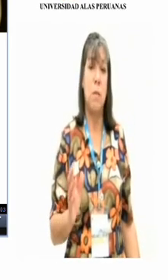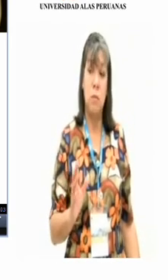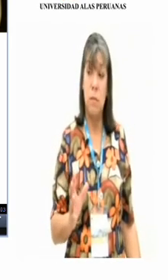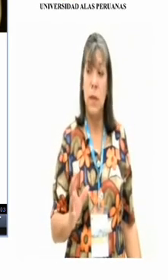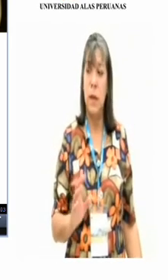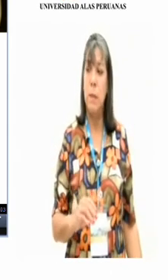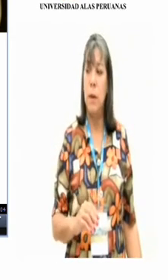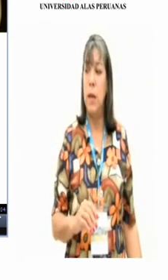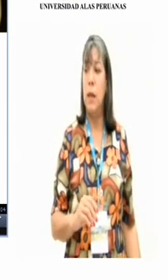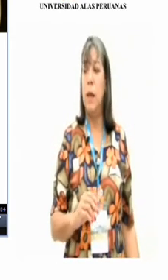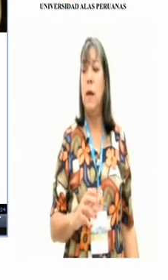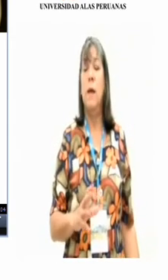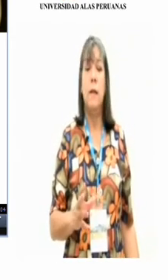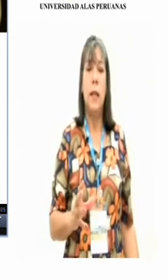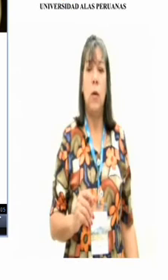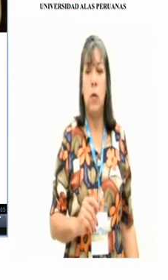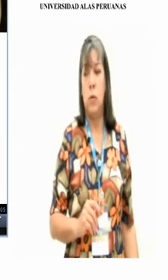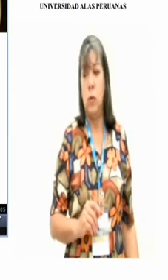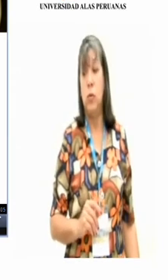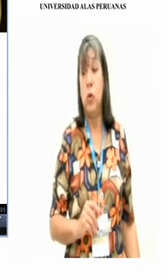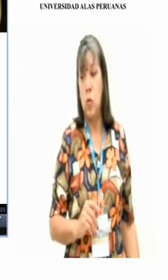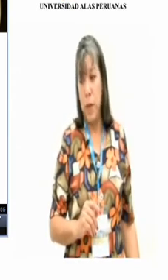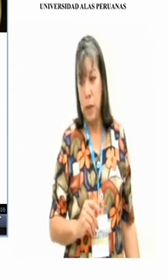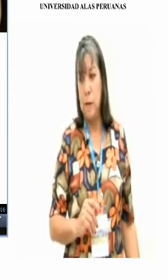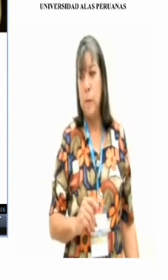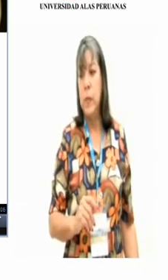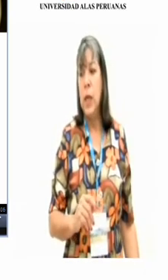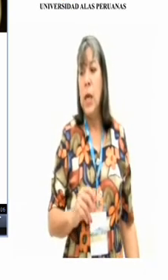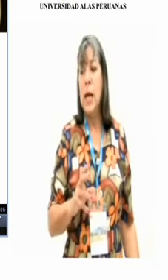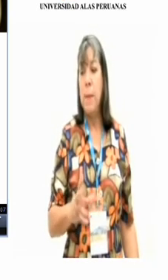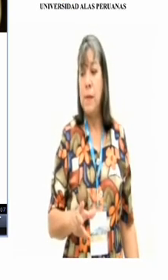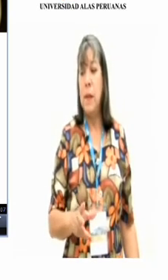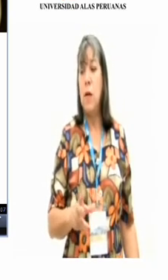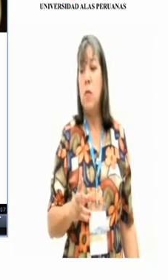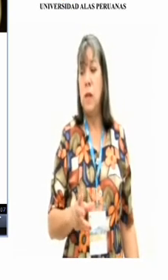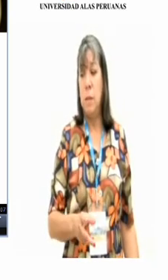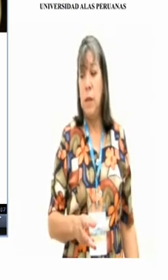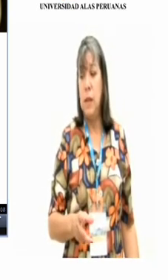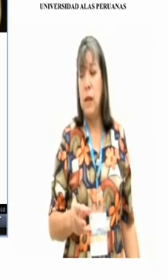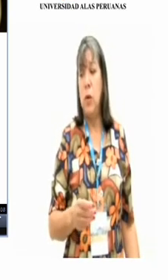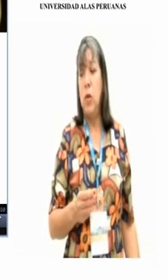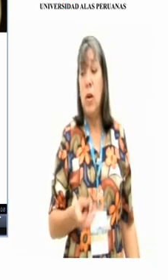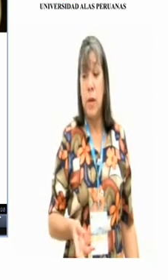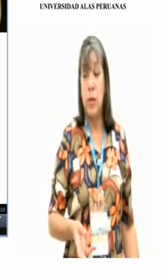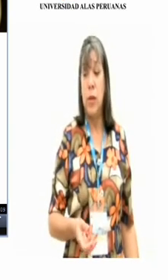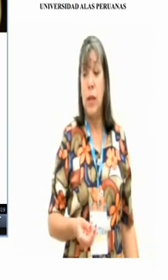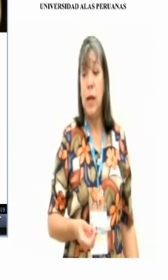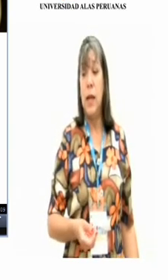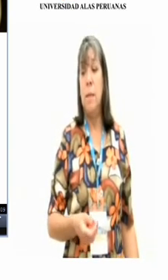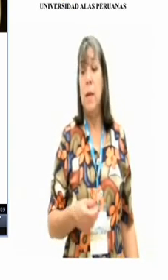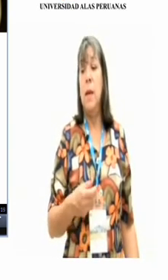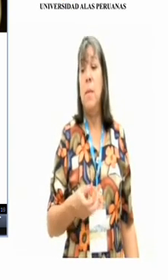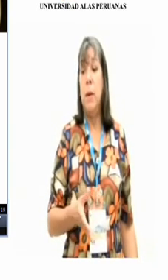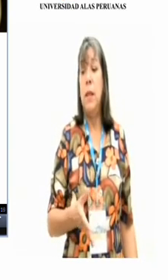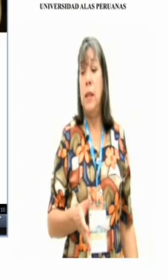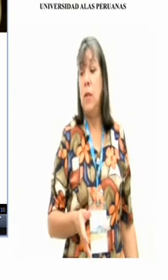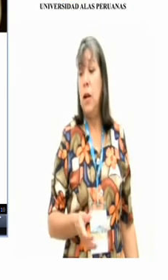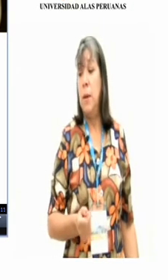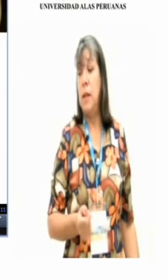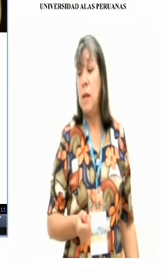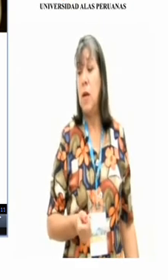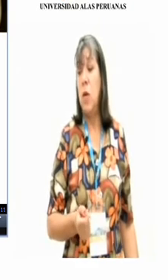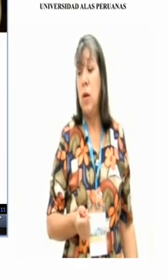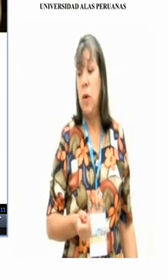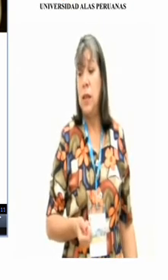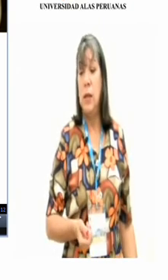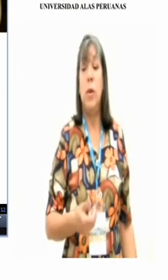la capacidad hipermedia de los documentos. Capacidad como sistema distribuido y abierto a Internet, permitiendo